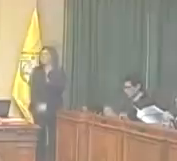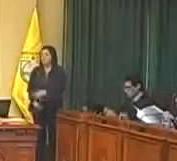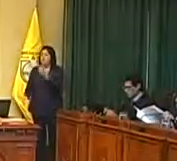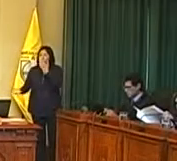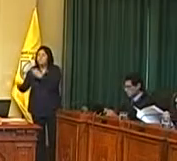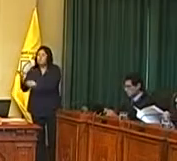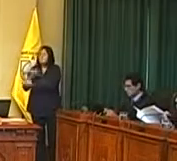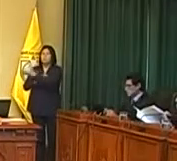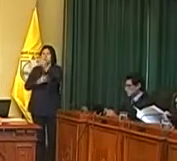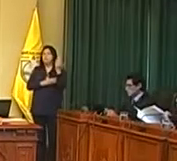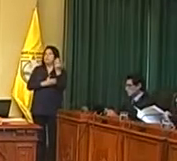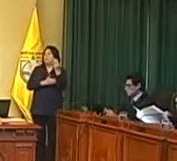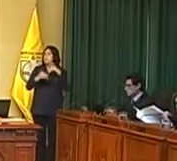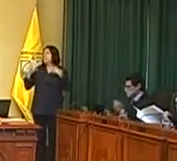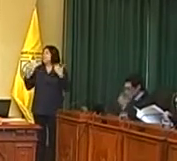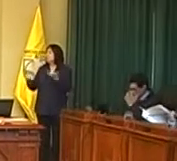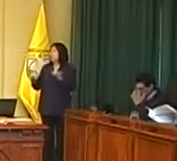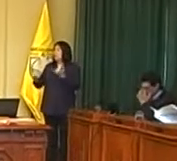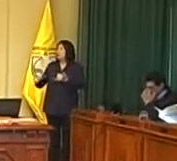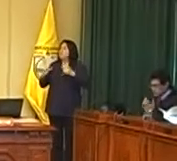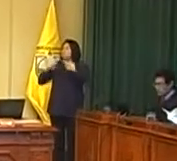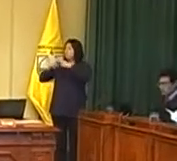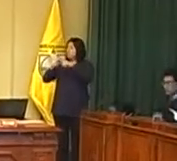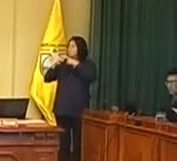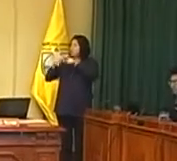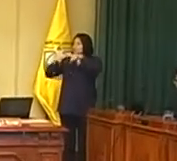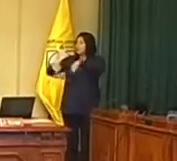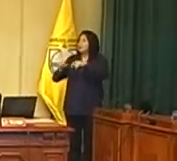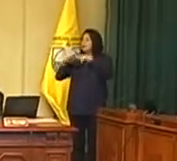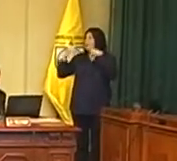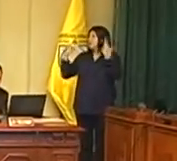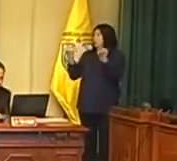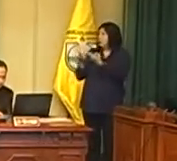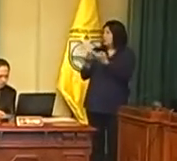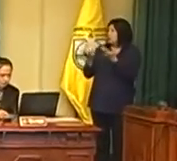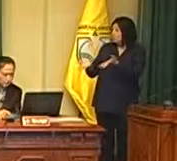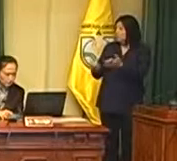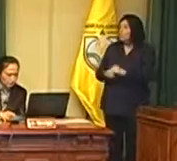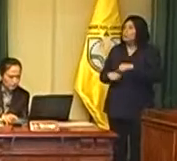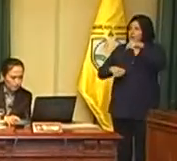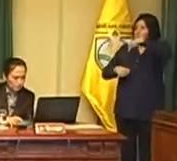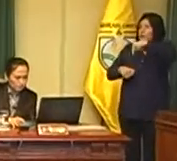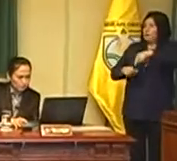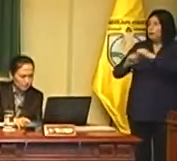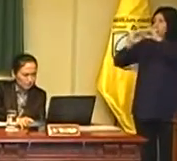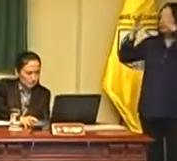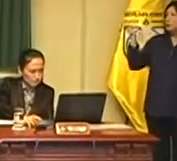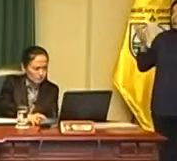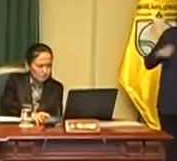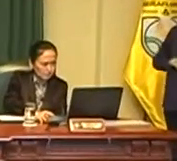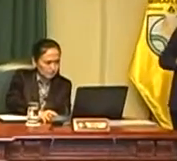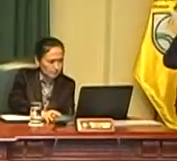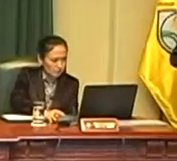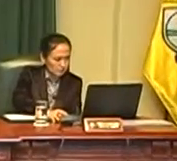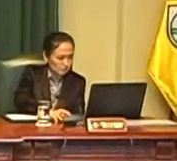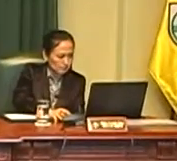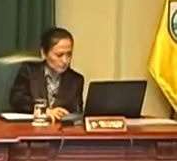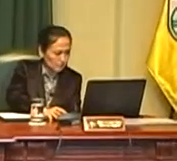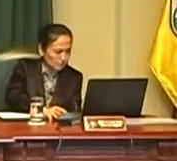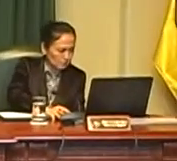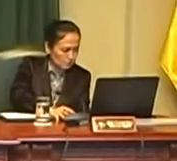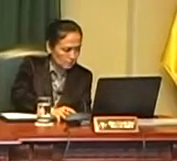Muy buenos días con todos. Vamos a dar inicio a nuestra sesión ordinaria de la fecha. Hoy es 28 de mayo del